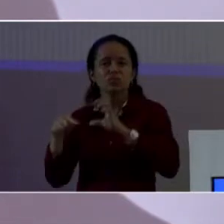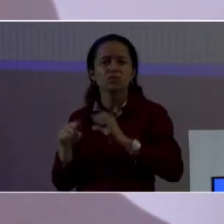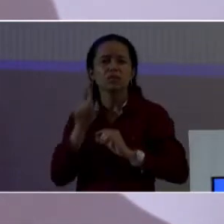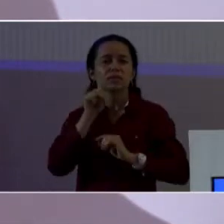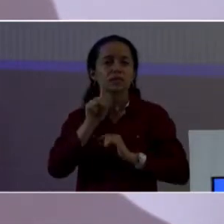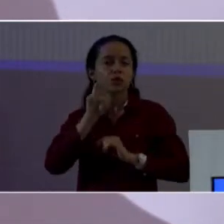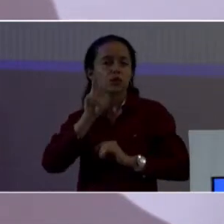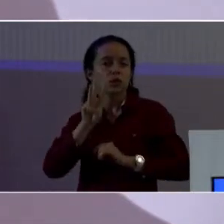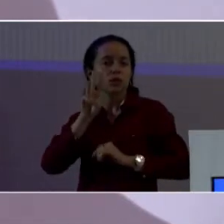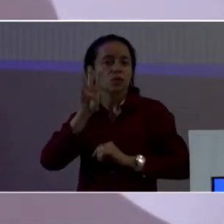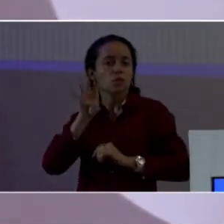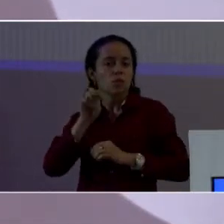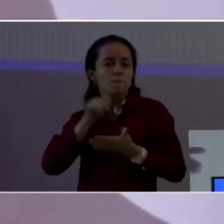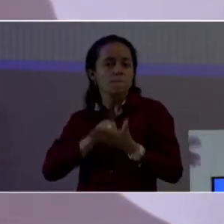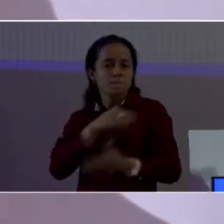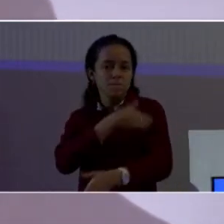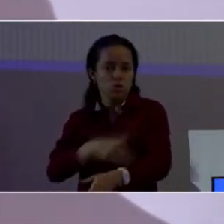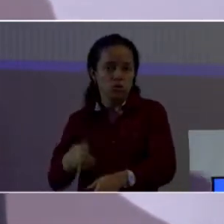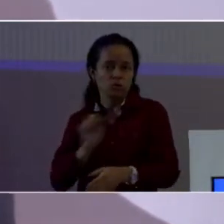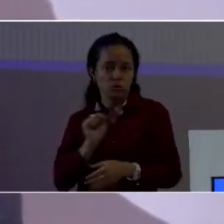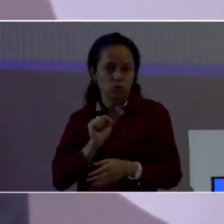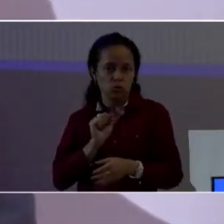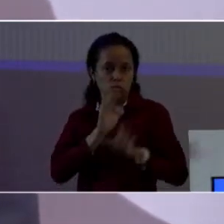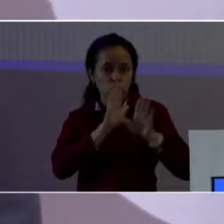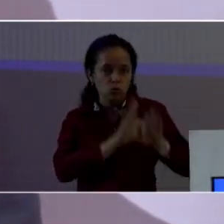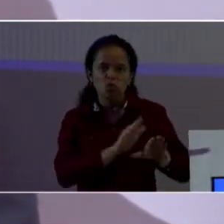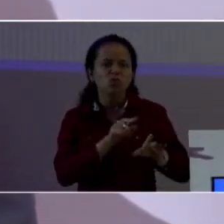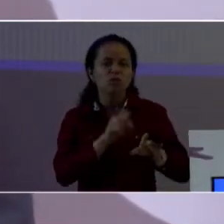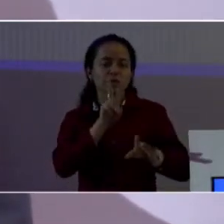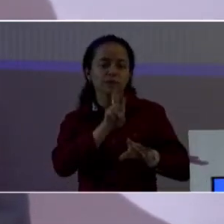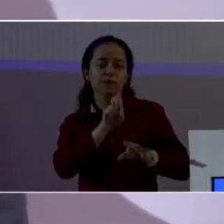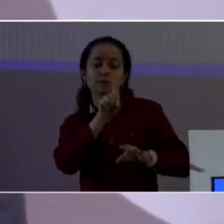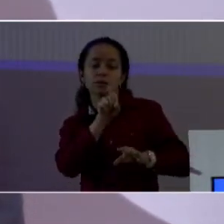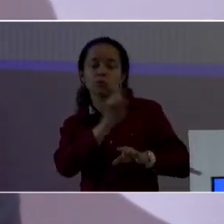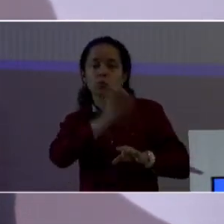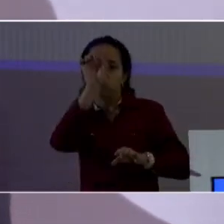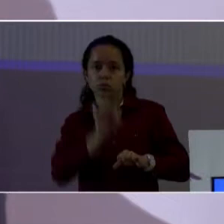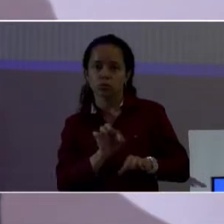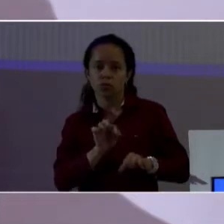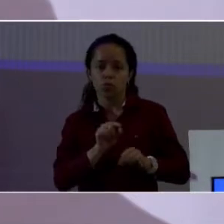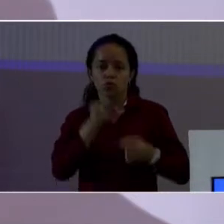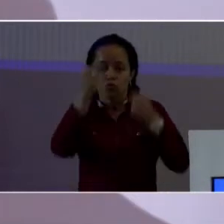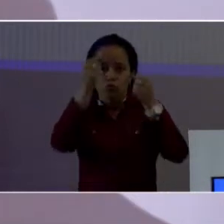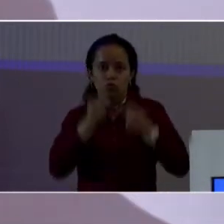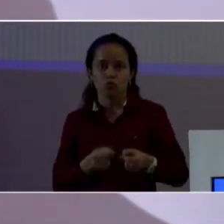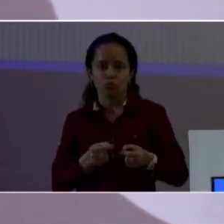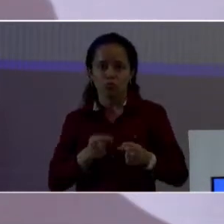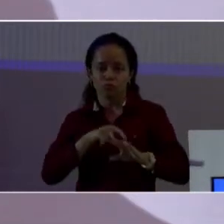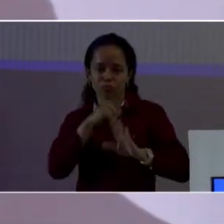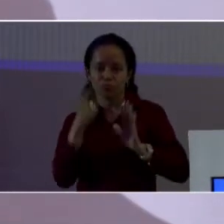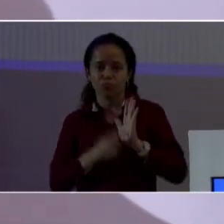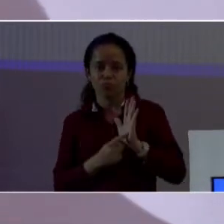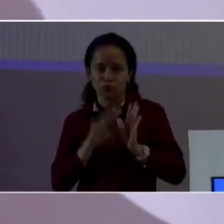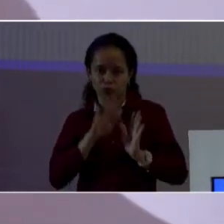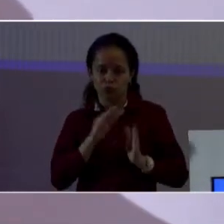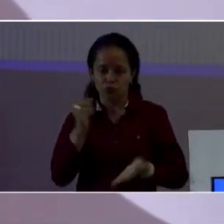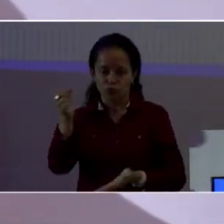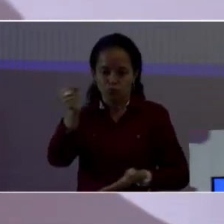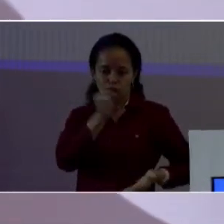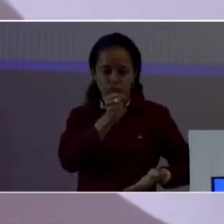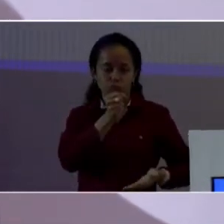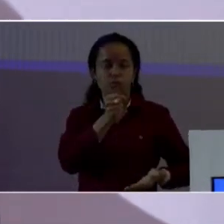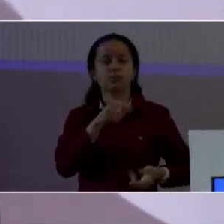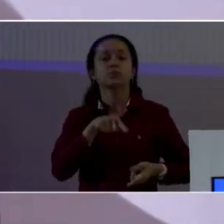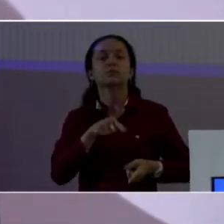de 139 mil millones de pesos, que corresponde al 76% del total del presupuesto asignado a la entidad.